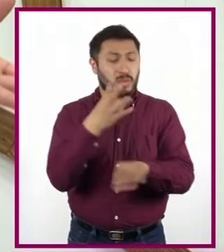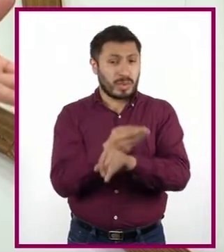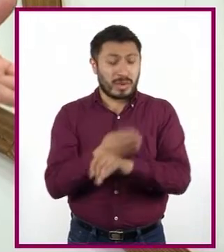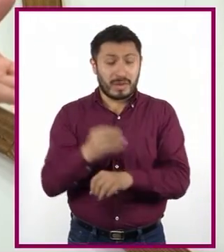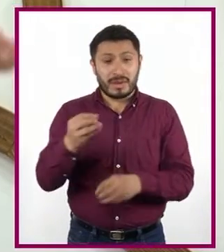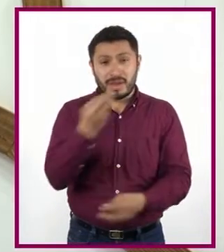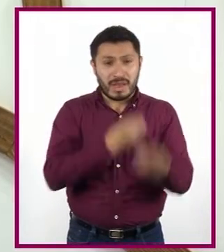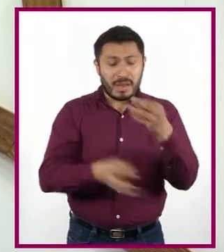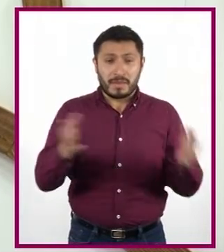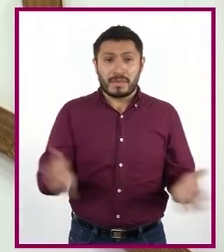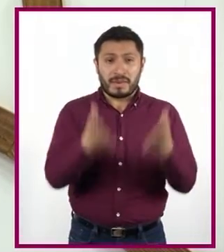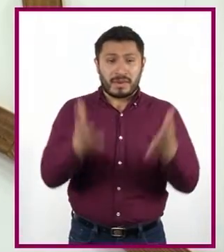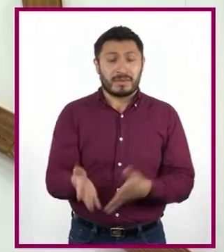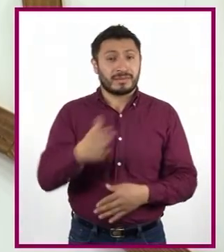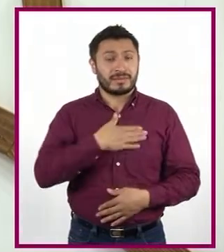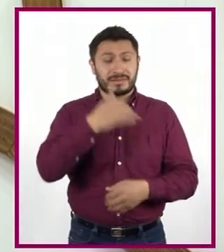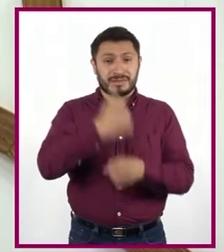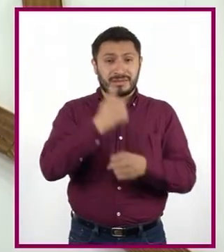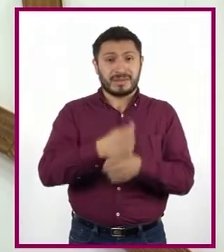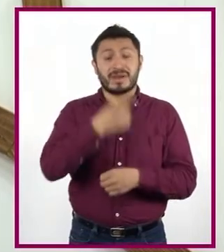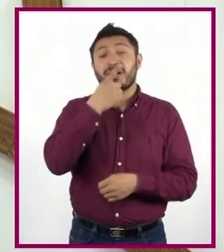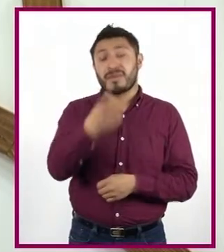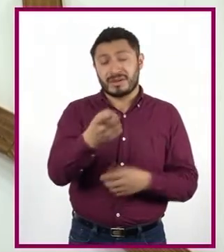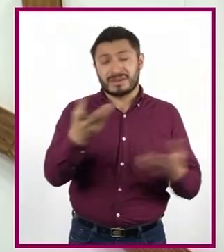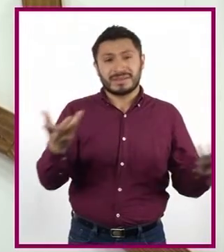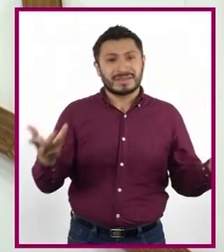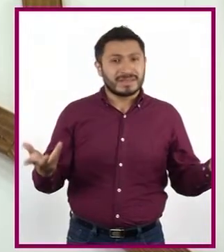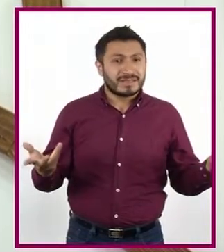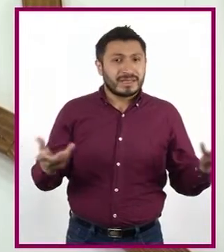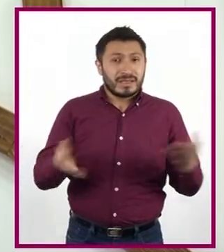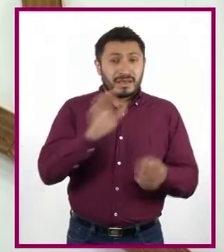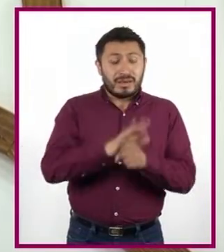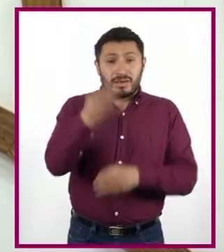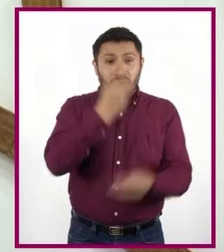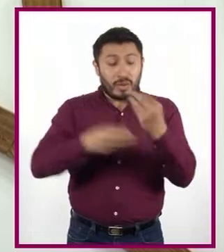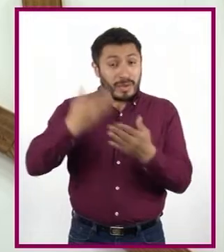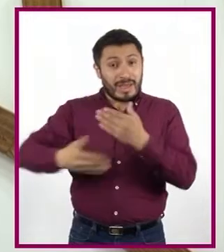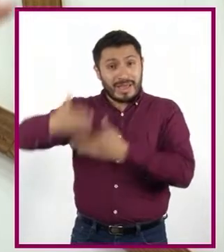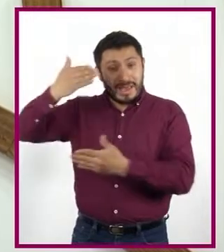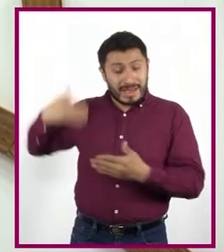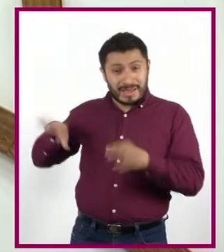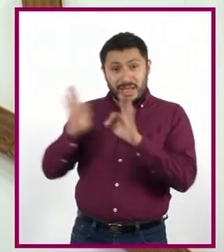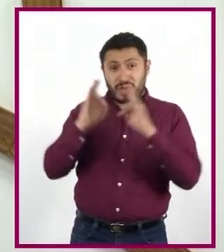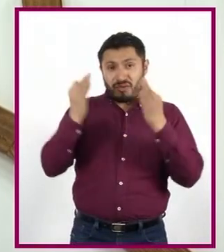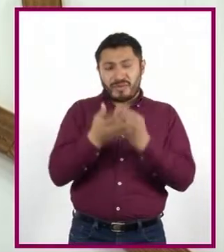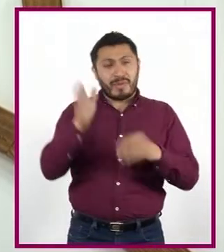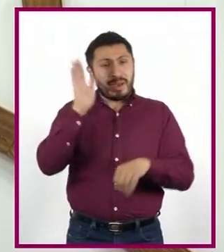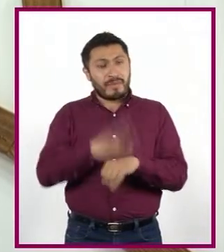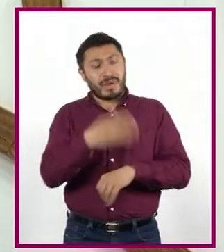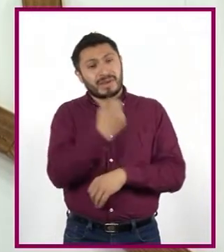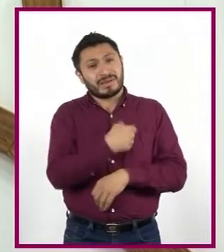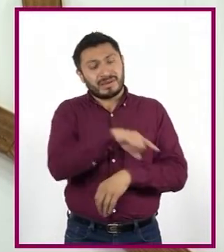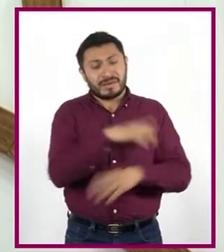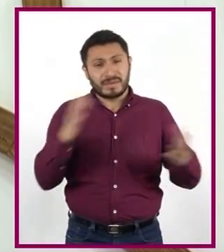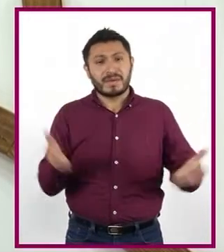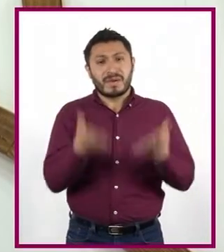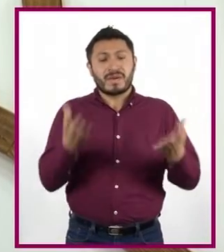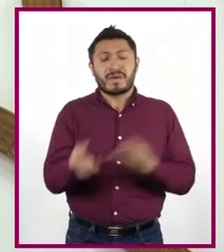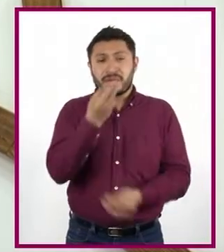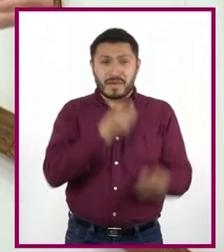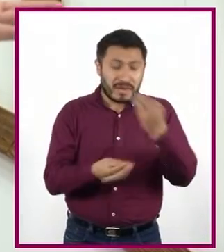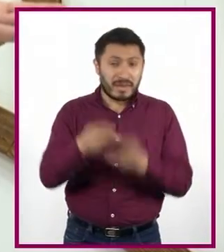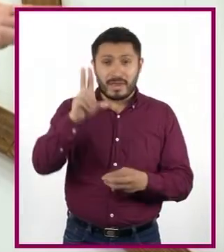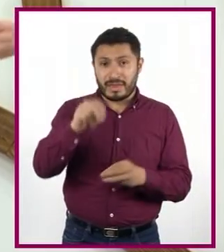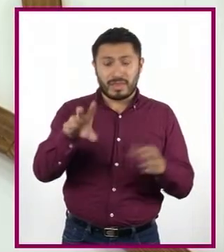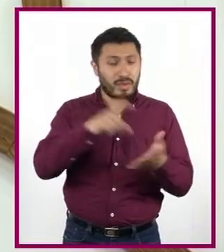alimentación sostenible. Mis abuelos decían que lo que comían antes era una forma más saludable y sostenible de alimentarse.